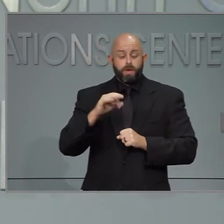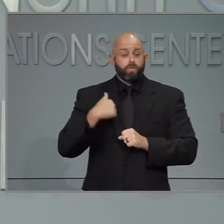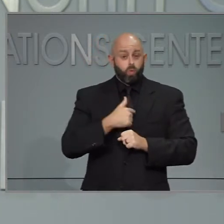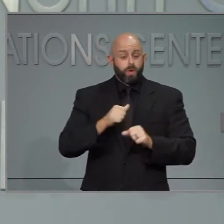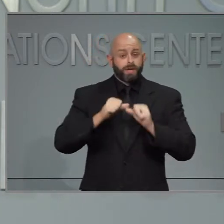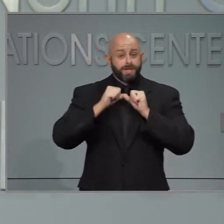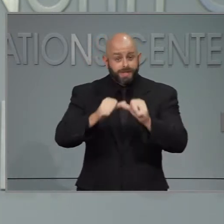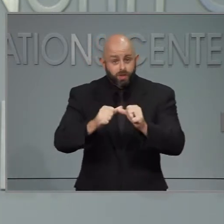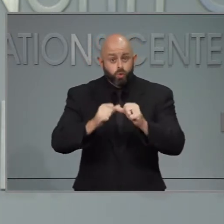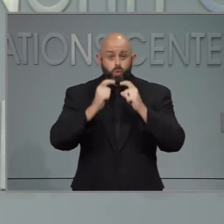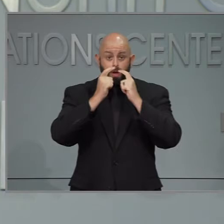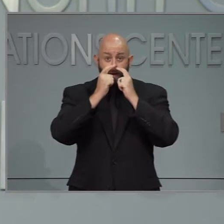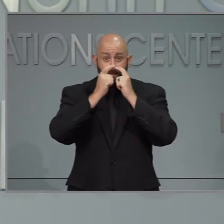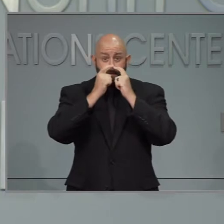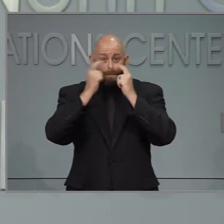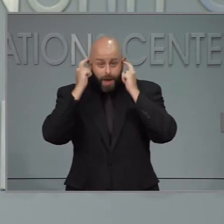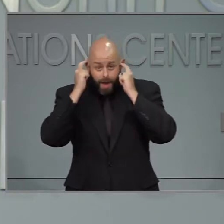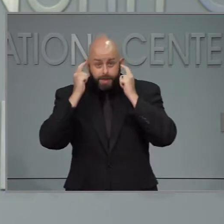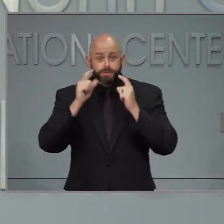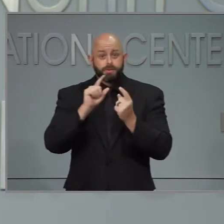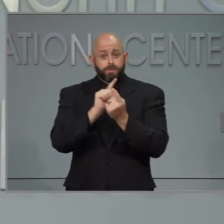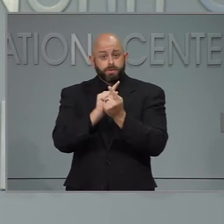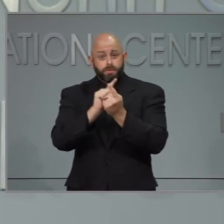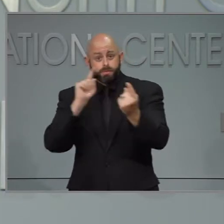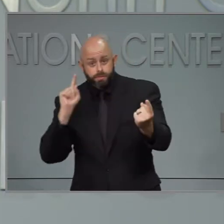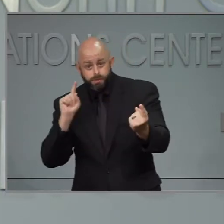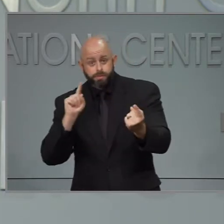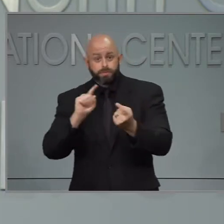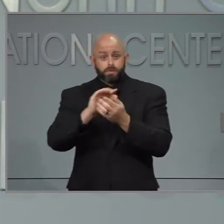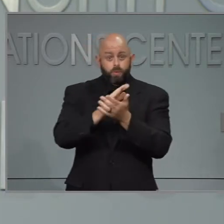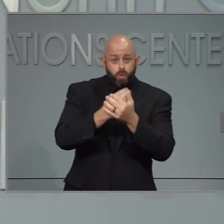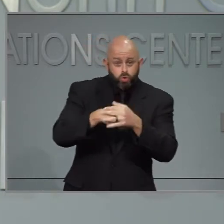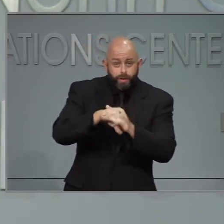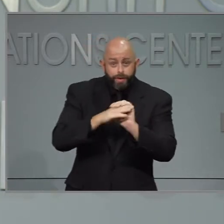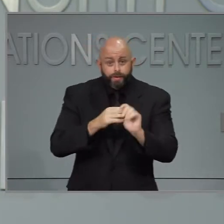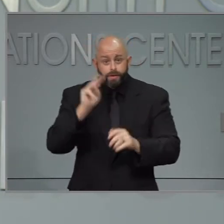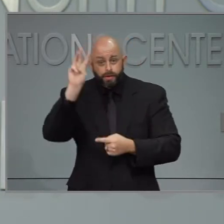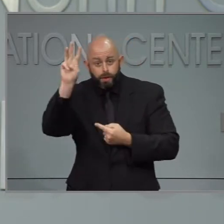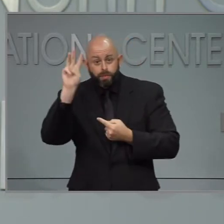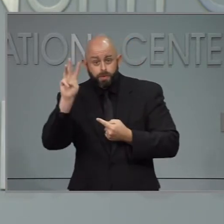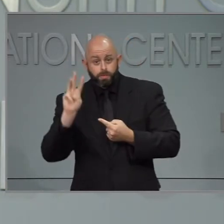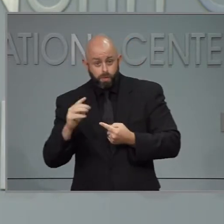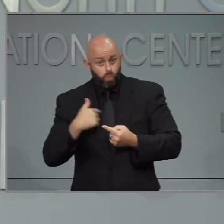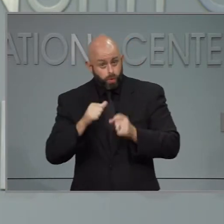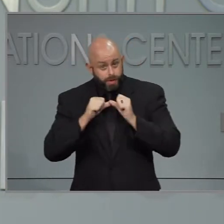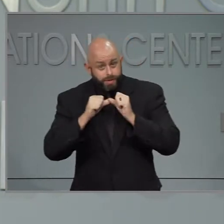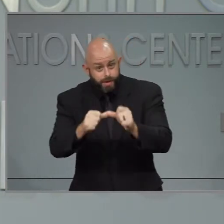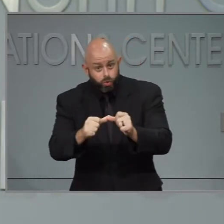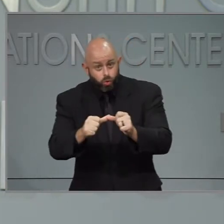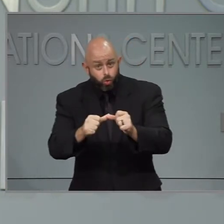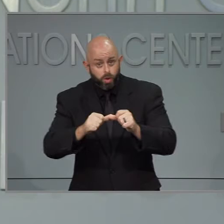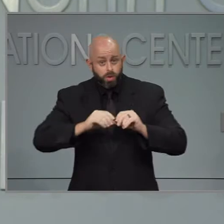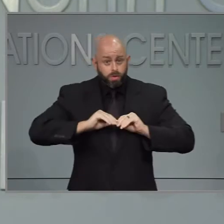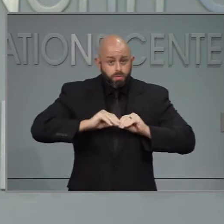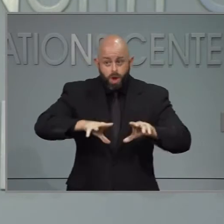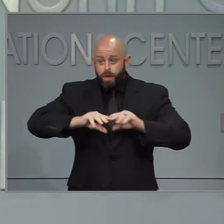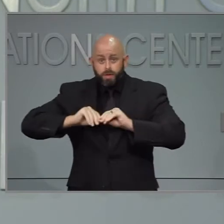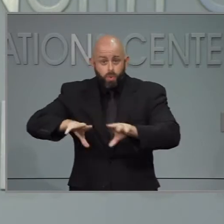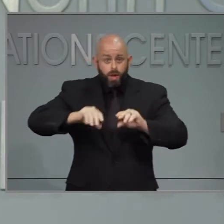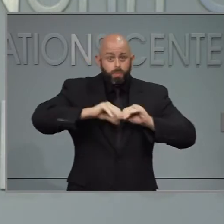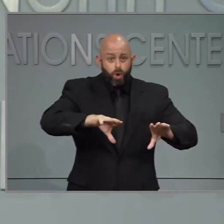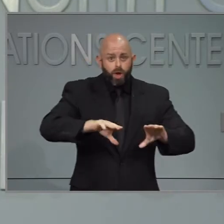haciendo lo que sabemos que funciona, llevar la mascarilla, mantener la distancia y lavarse las manos,